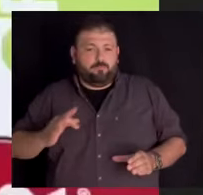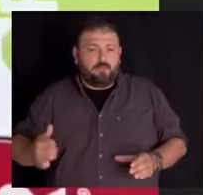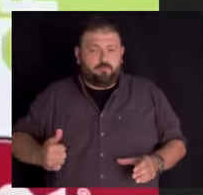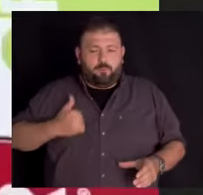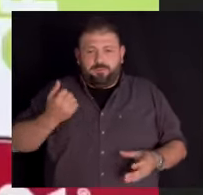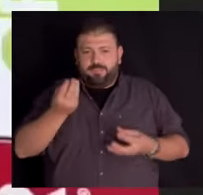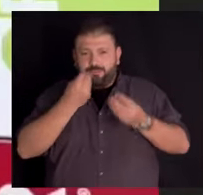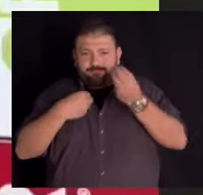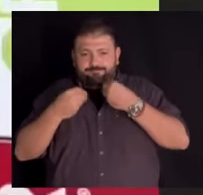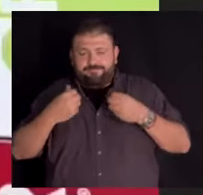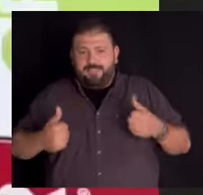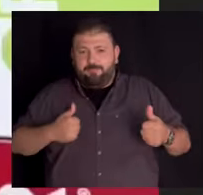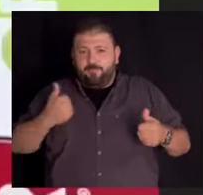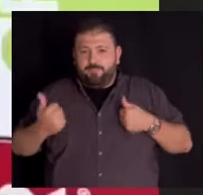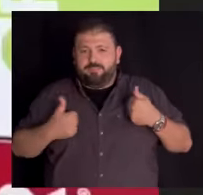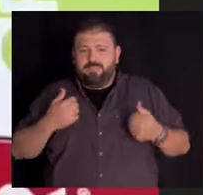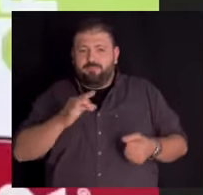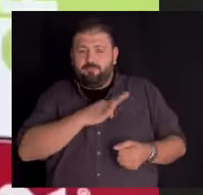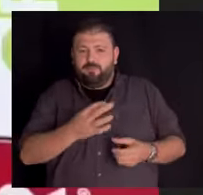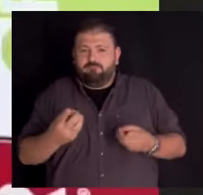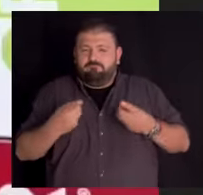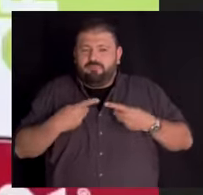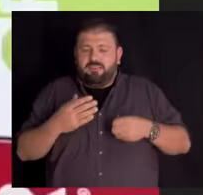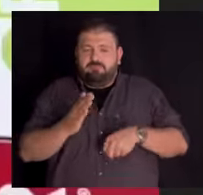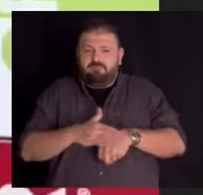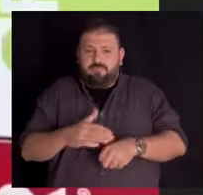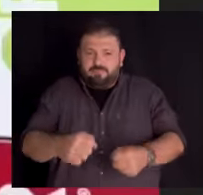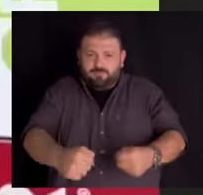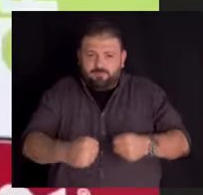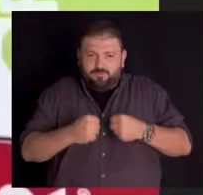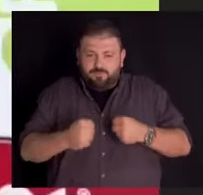lo pueda aprovechar más fuerte y lo